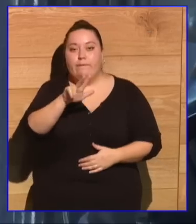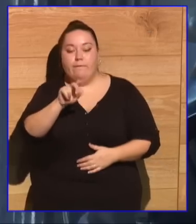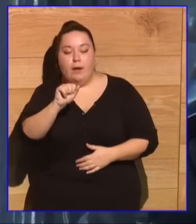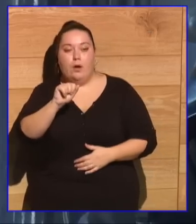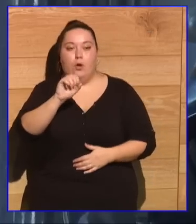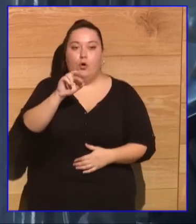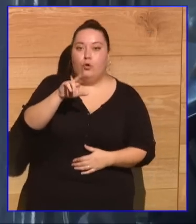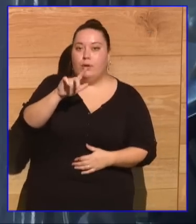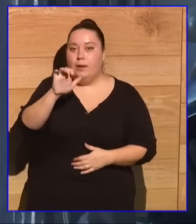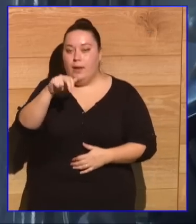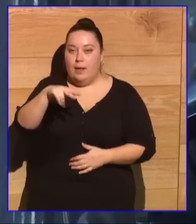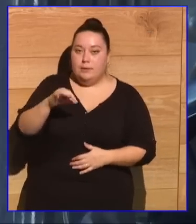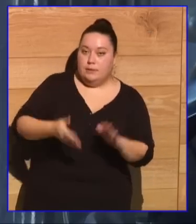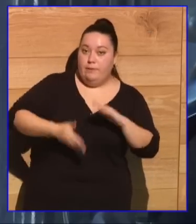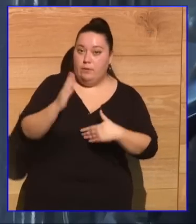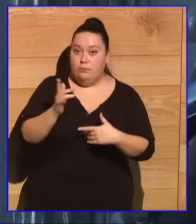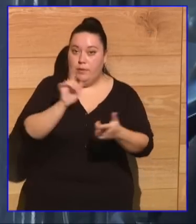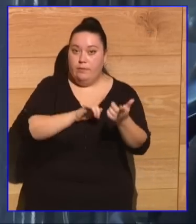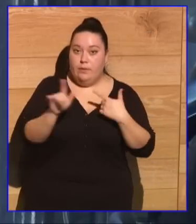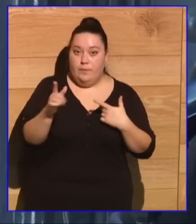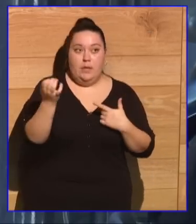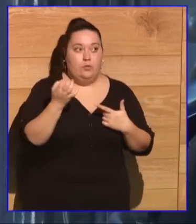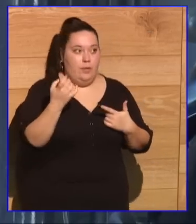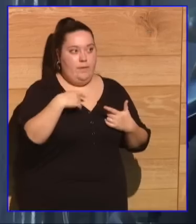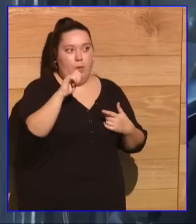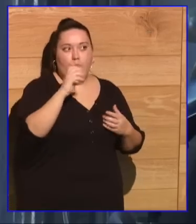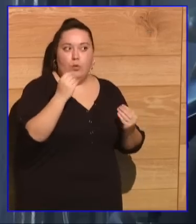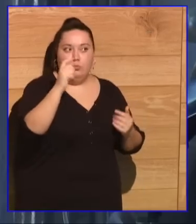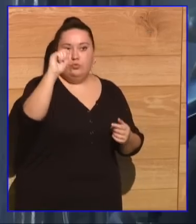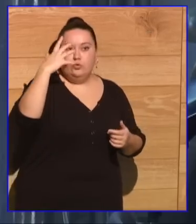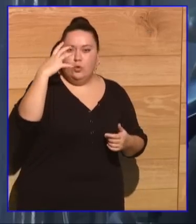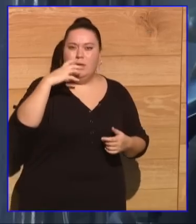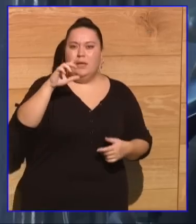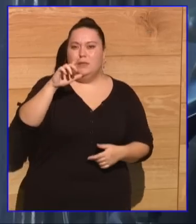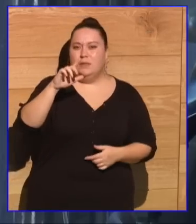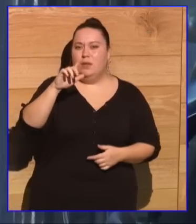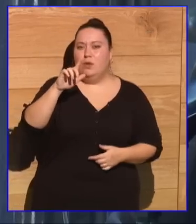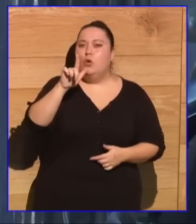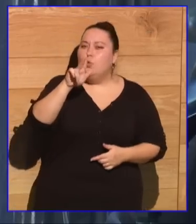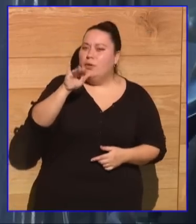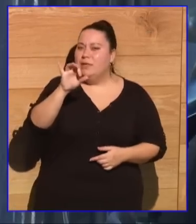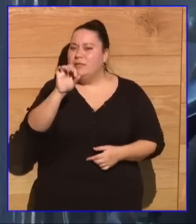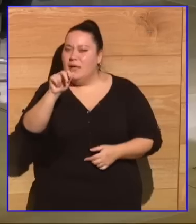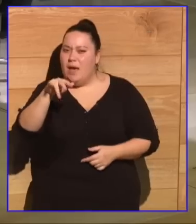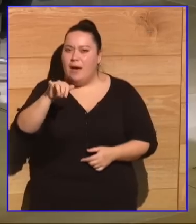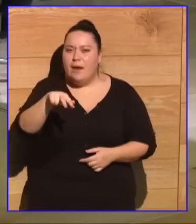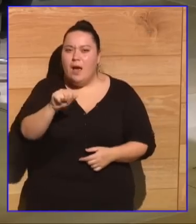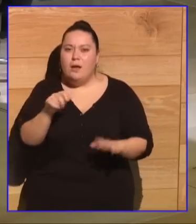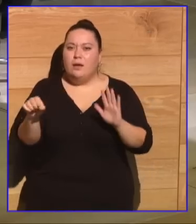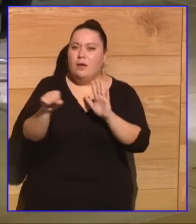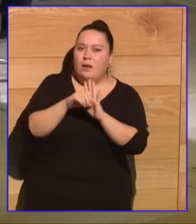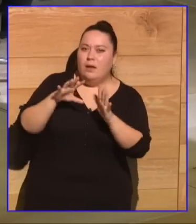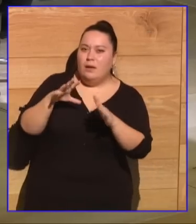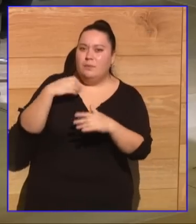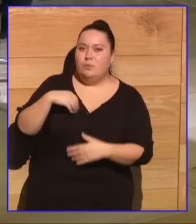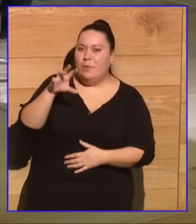protector nasal. Sí. Porque hay muchísimo sol. Es Luisiana, ¿no? No Nueva Orleans. Luego Nueva Orleans está en Luisiana, ¿verdad? Sí,